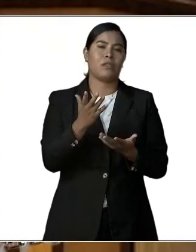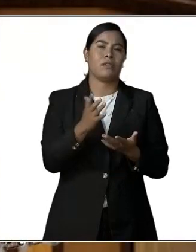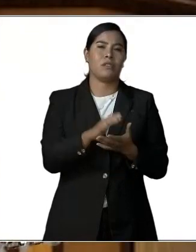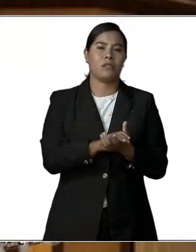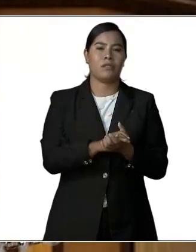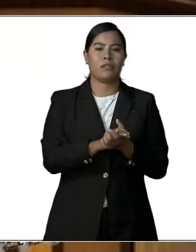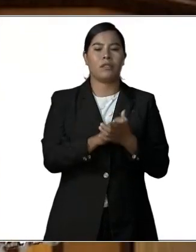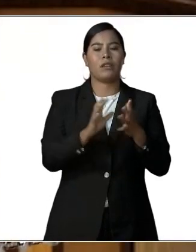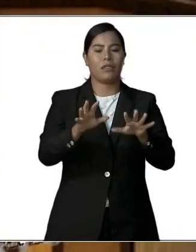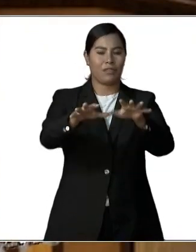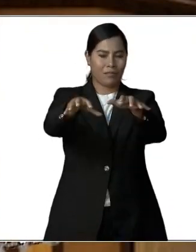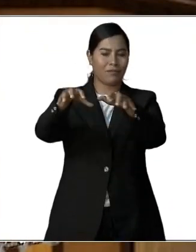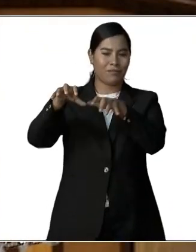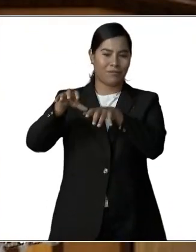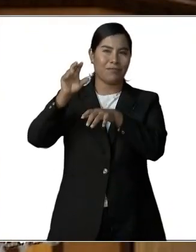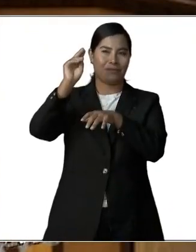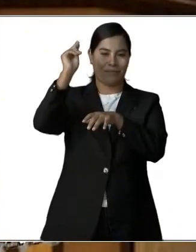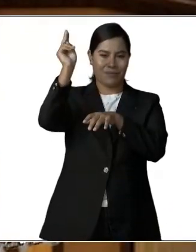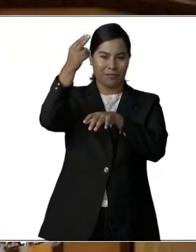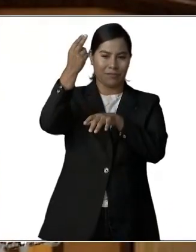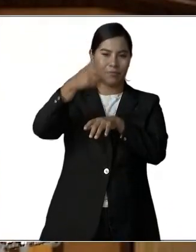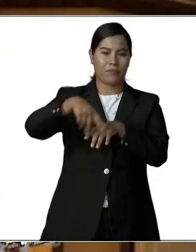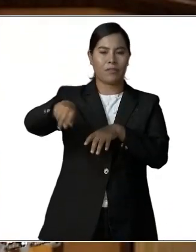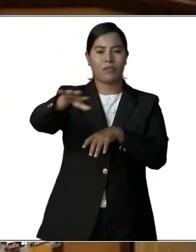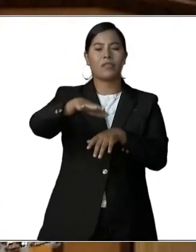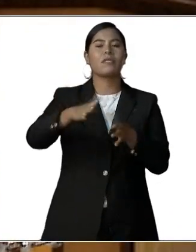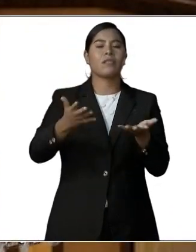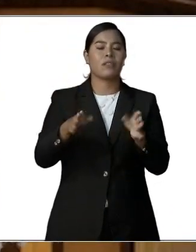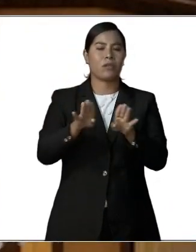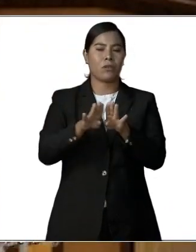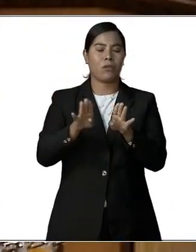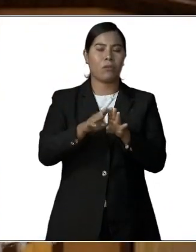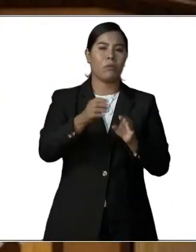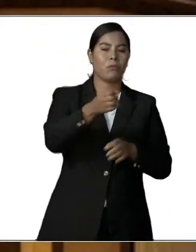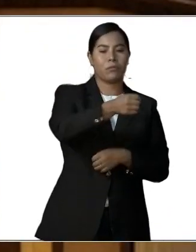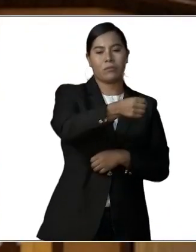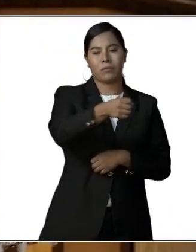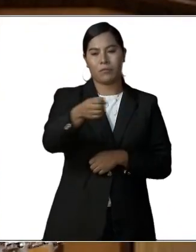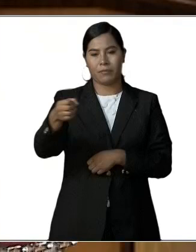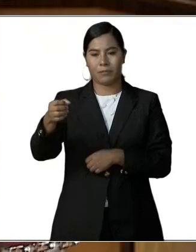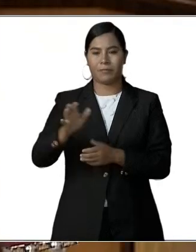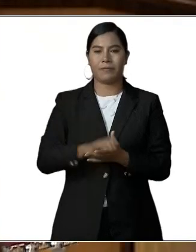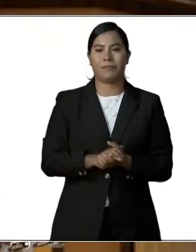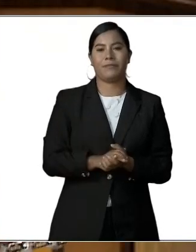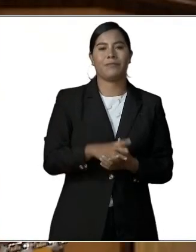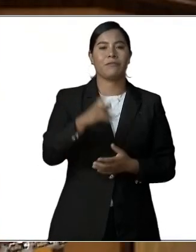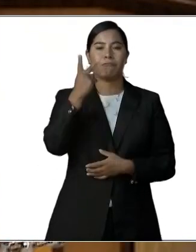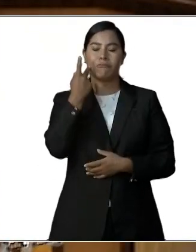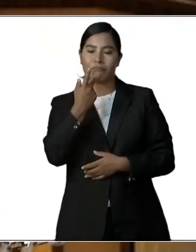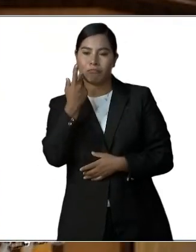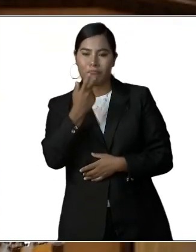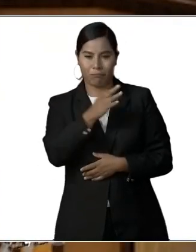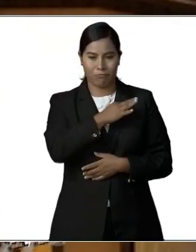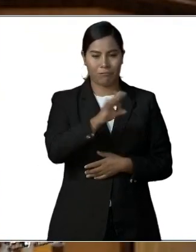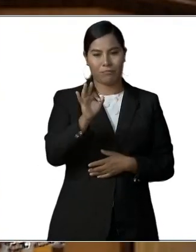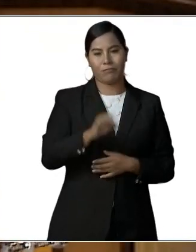universitario, de ver el foro, de ver cómo se pueden acomodar. Ahora sí que probar la cancha. Exactamente. Y